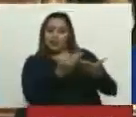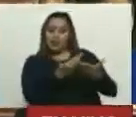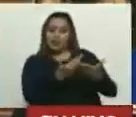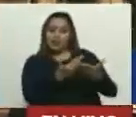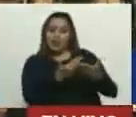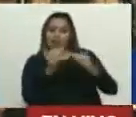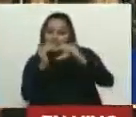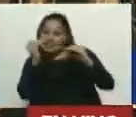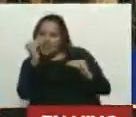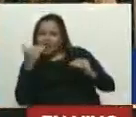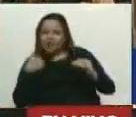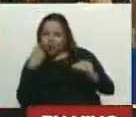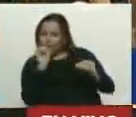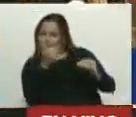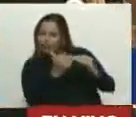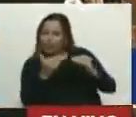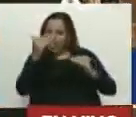de mí en la facultad